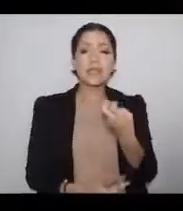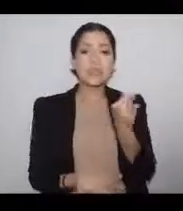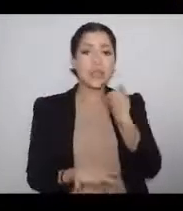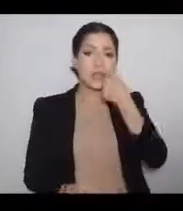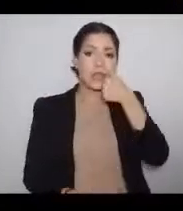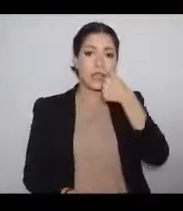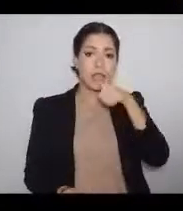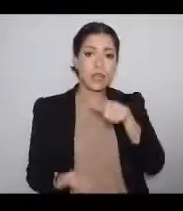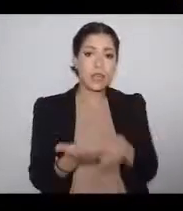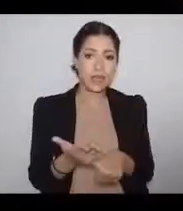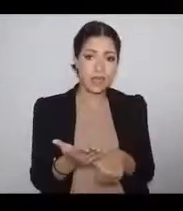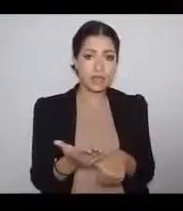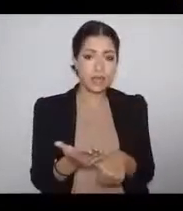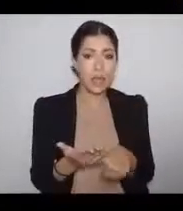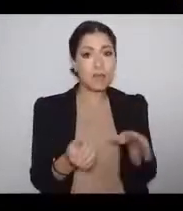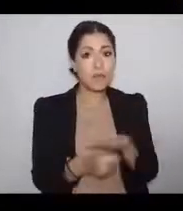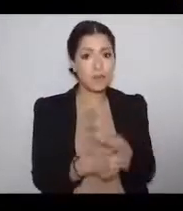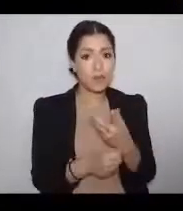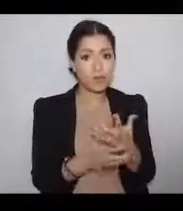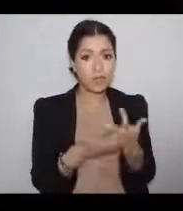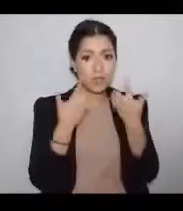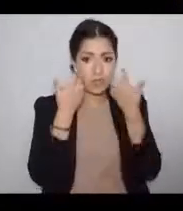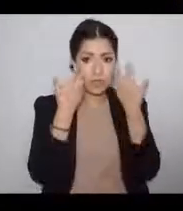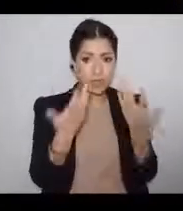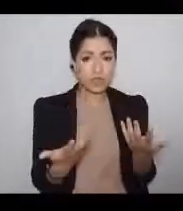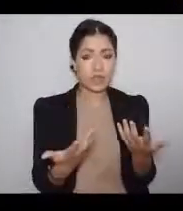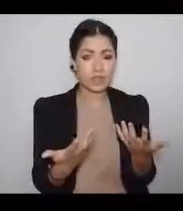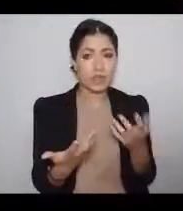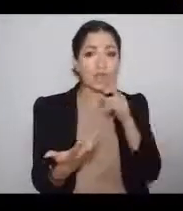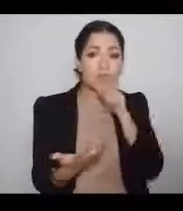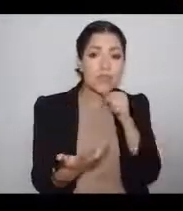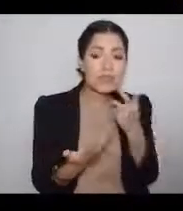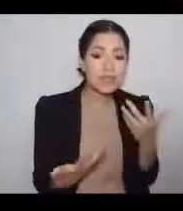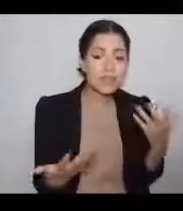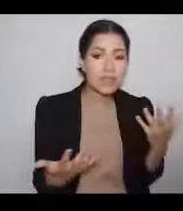una debilidad canina que a un juicio astronómico.